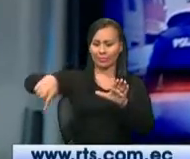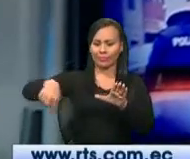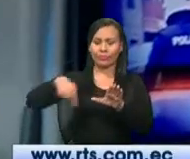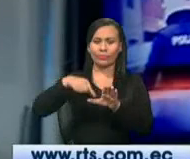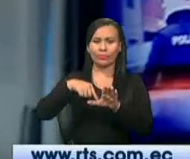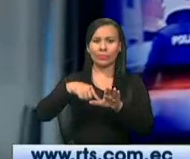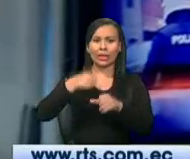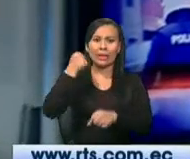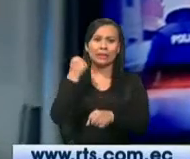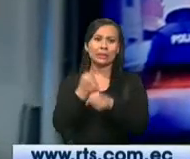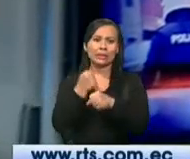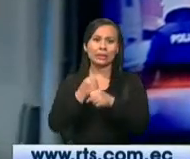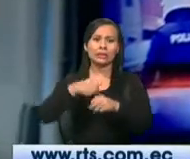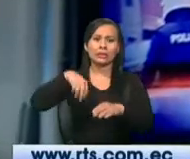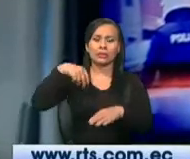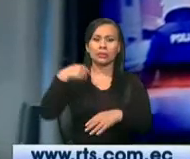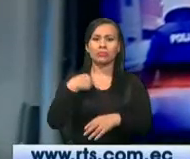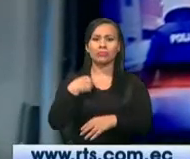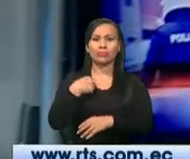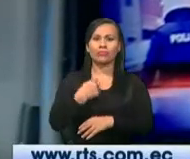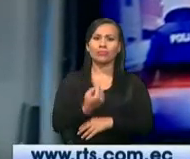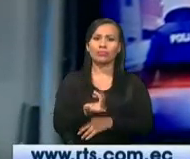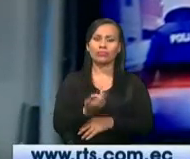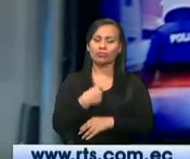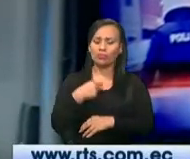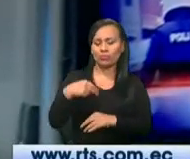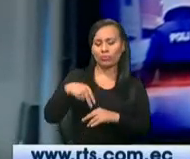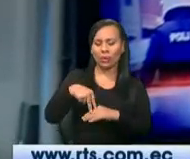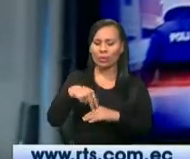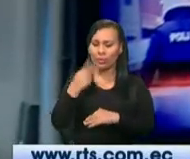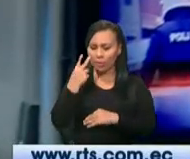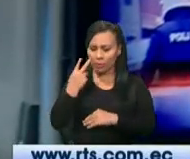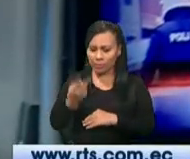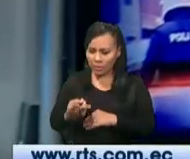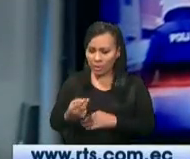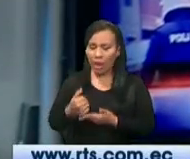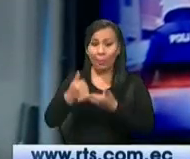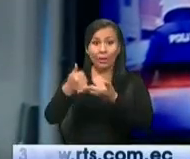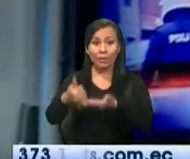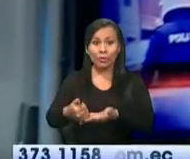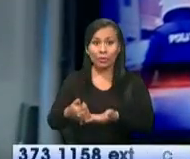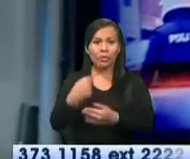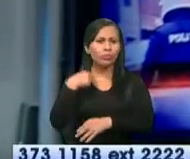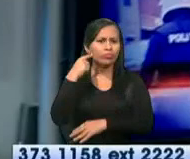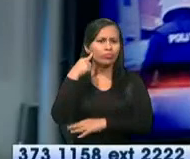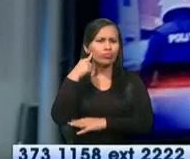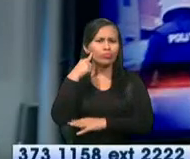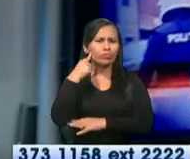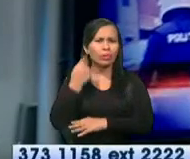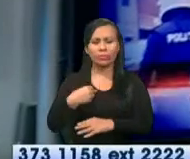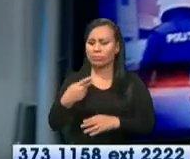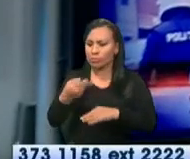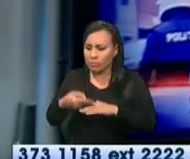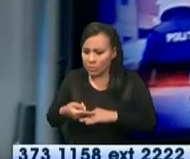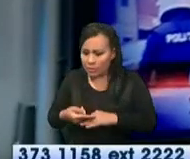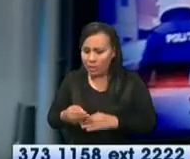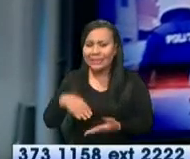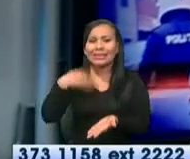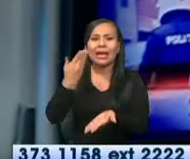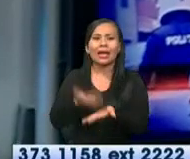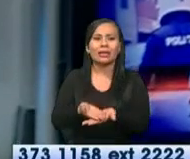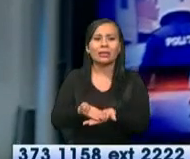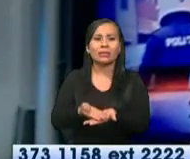El ciudadano cayó dentro del ducto y estuvo algunos minutos allí, y cuando fue rescatado por los bomberos no tenía signos vitales.